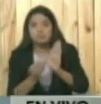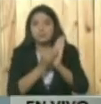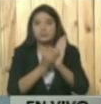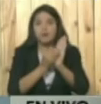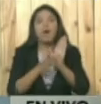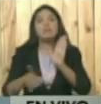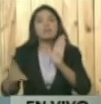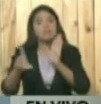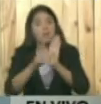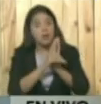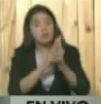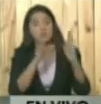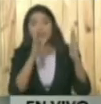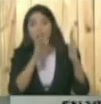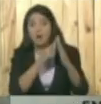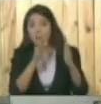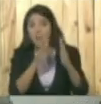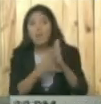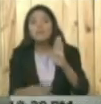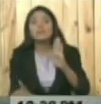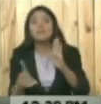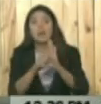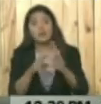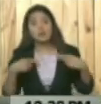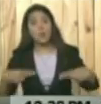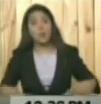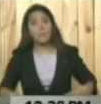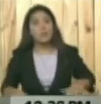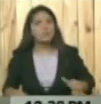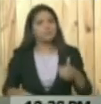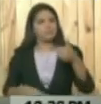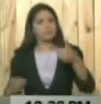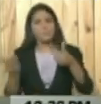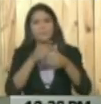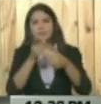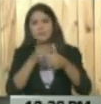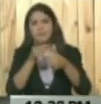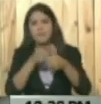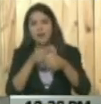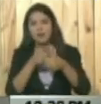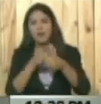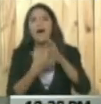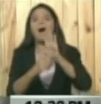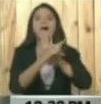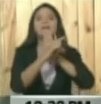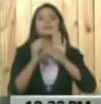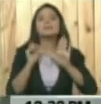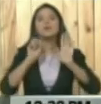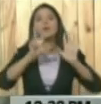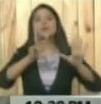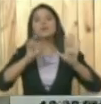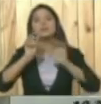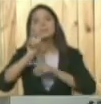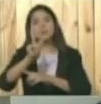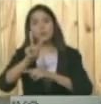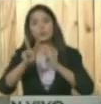el derecho a la vivienda como un derecho humano fundamental. En el artículo número